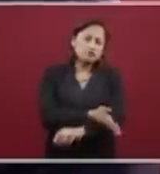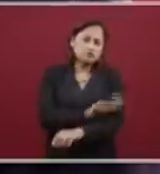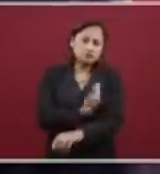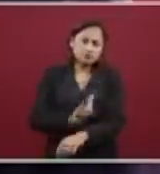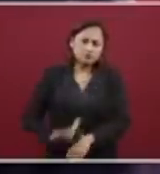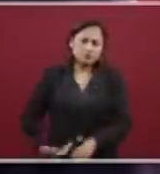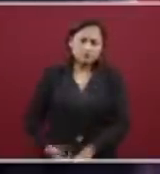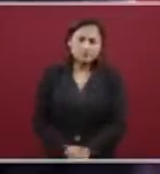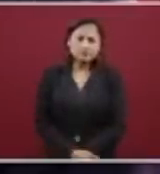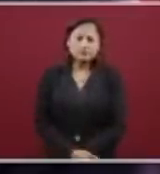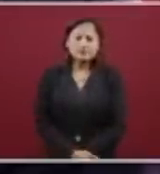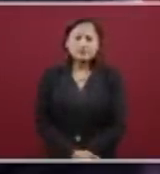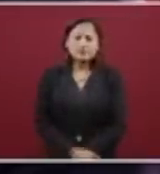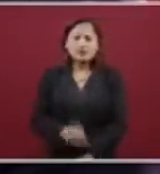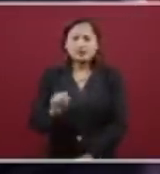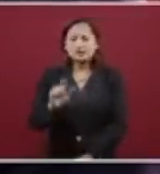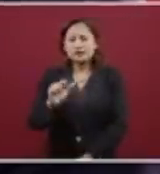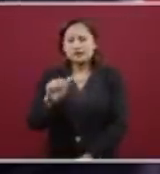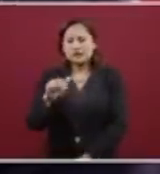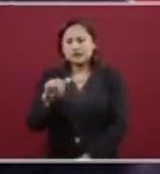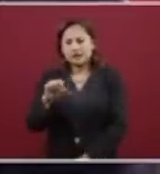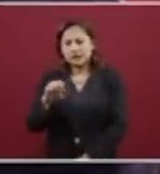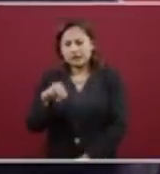es una especie de